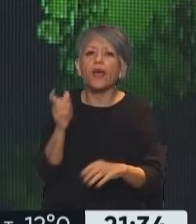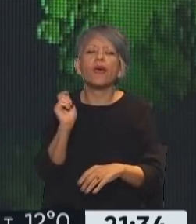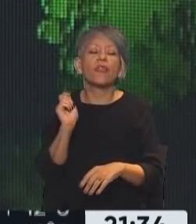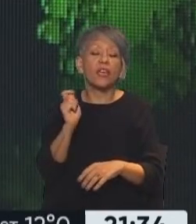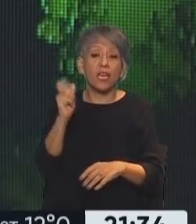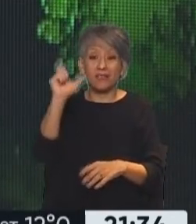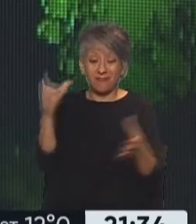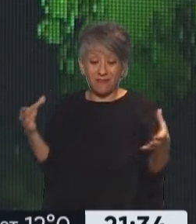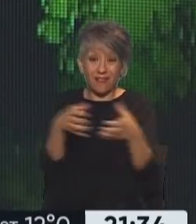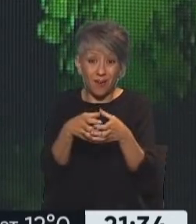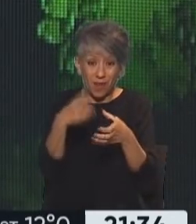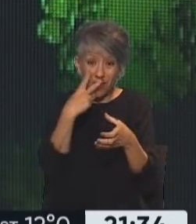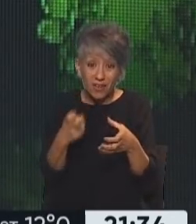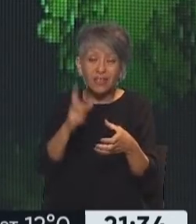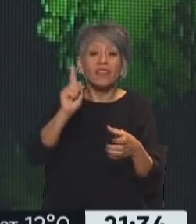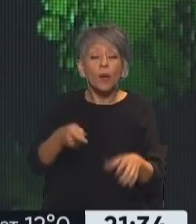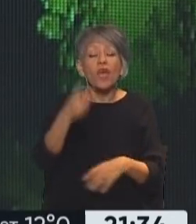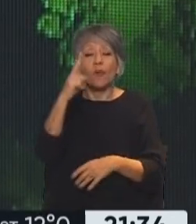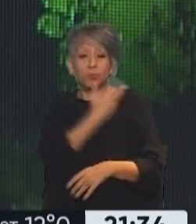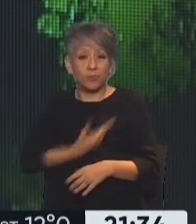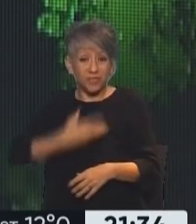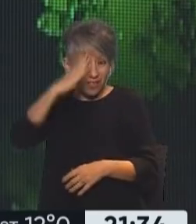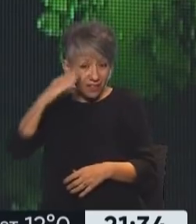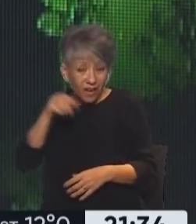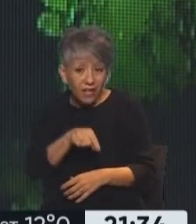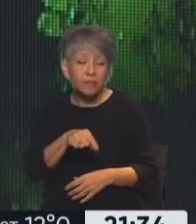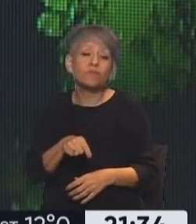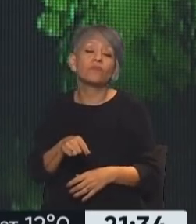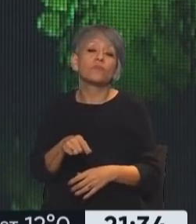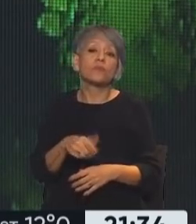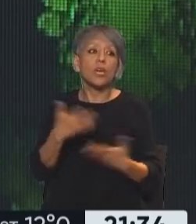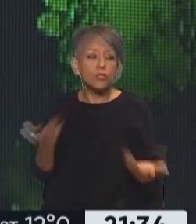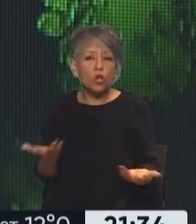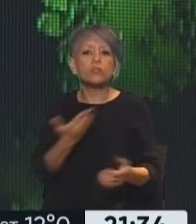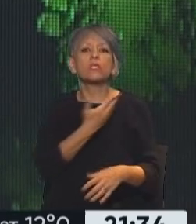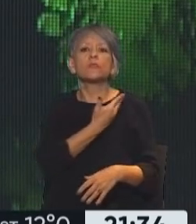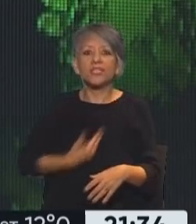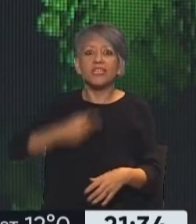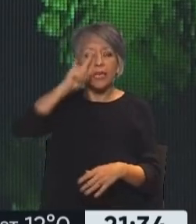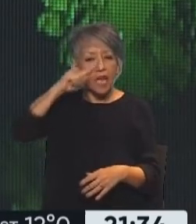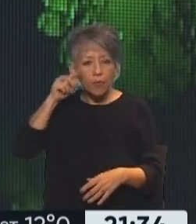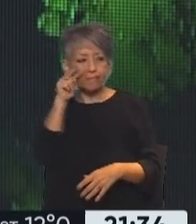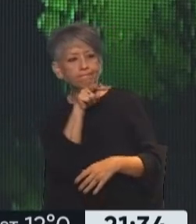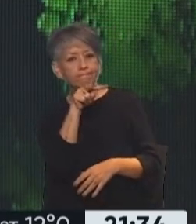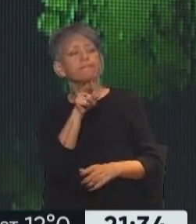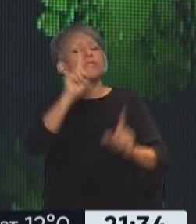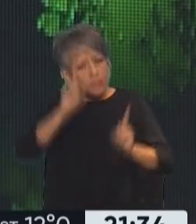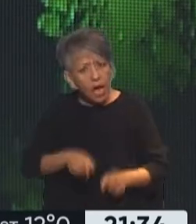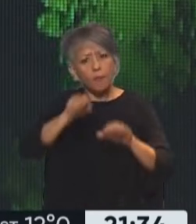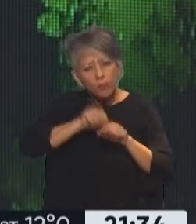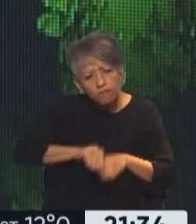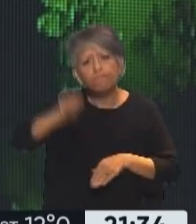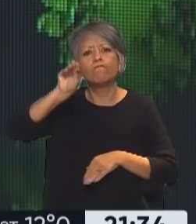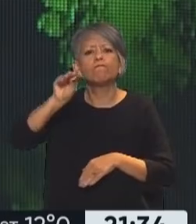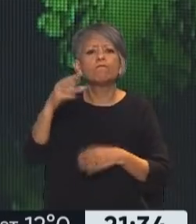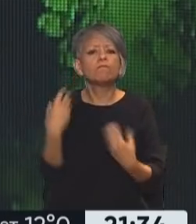Energía, de la vicepresidenta Cristina Fernández de Kirchner. A partir de eso, bueno, Alberto Fernández responde también en busca de volver